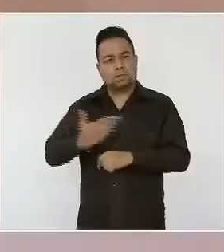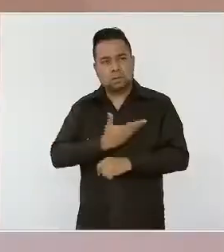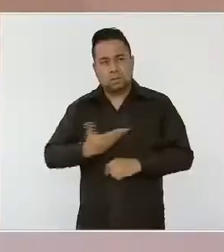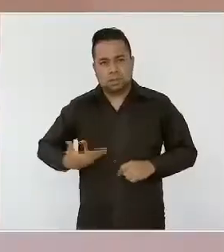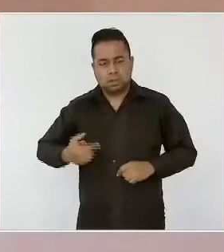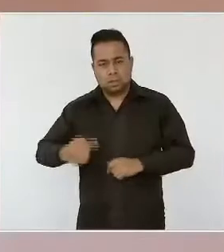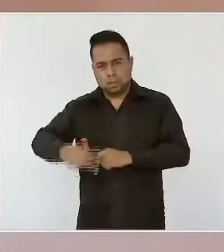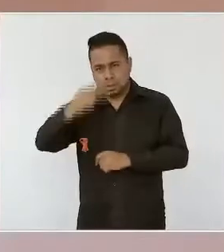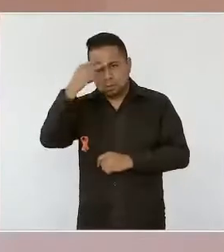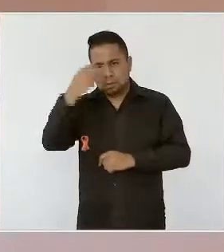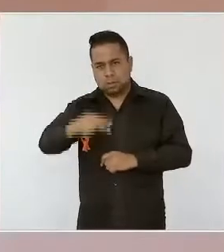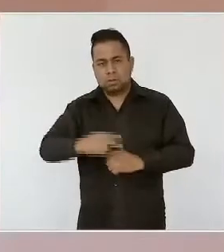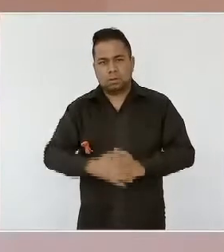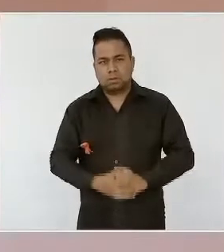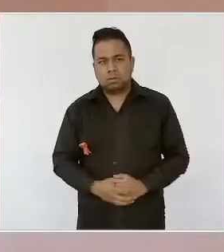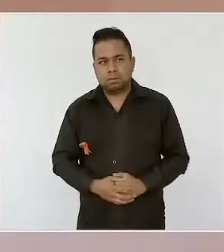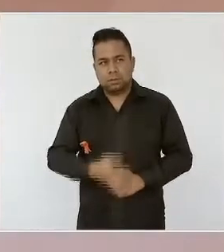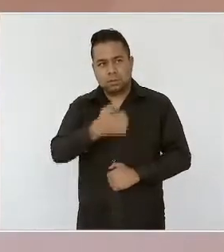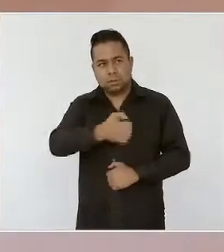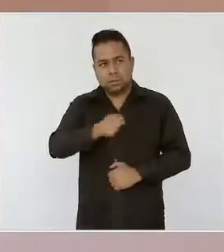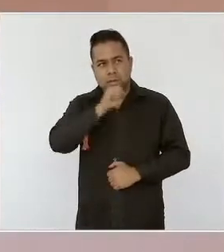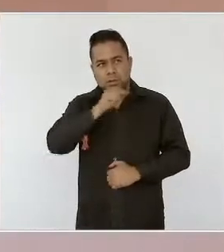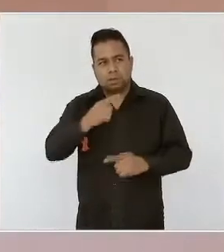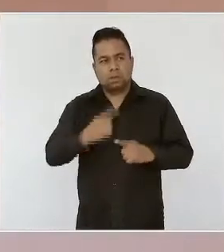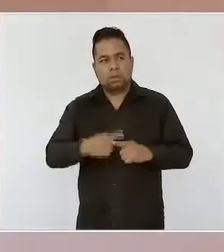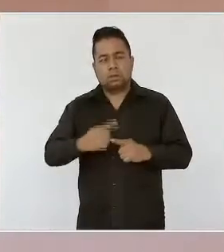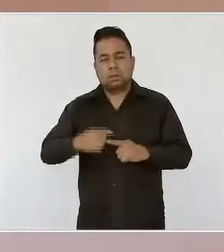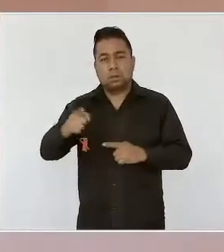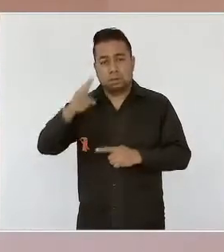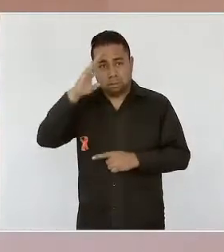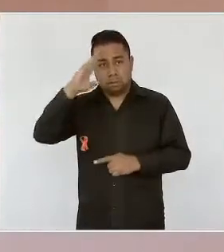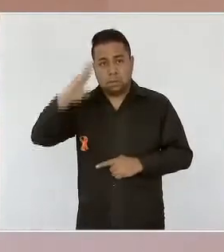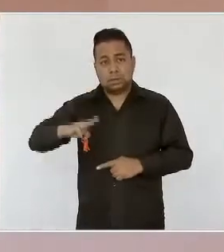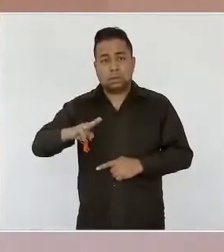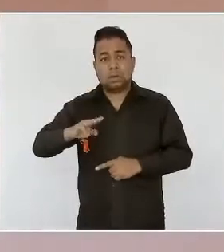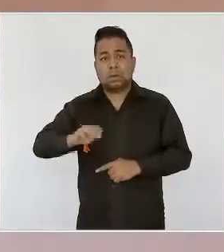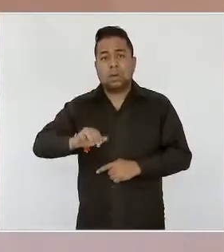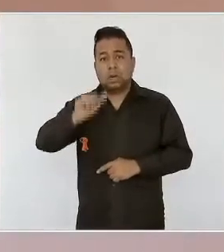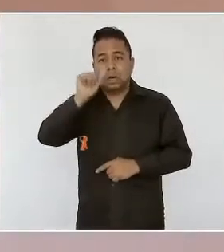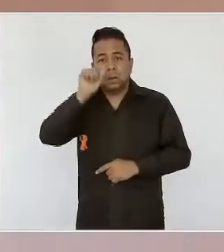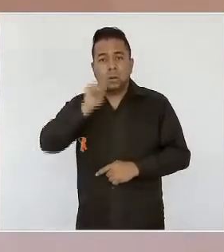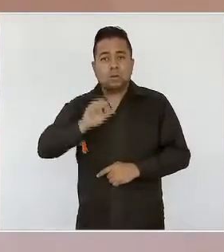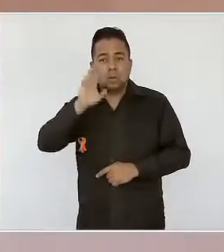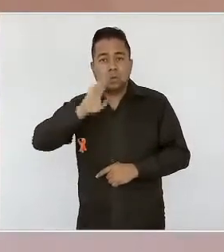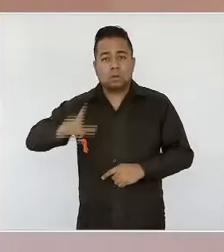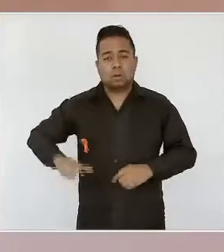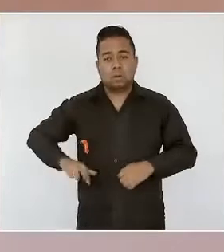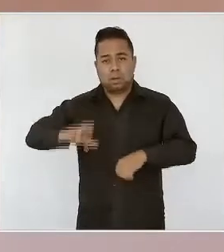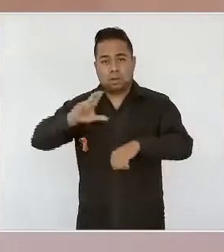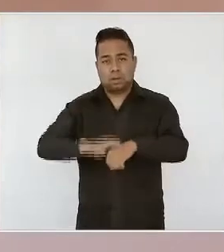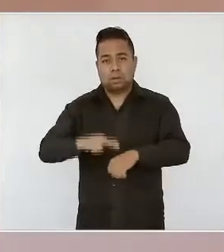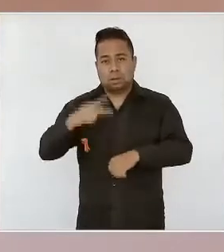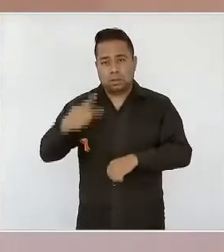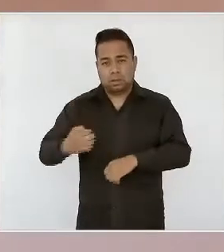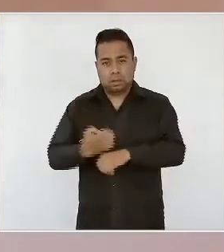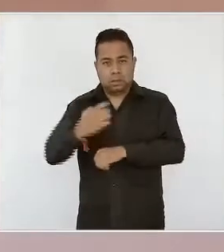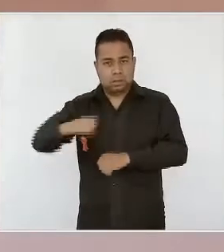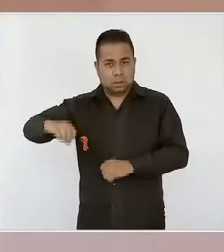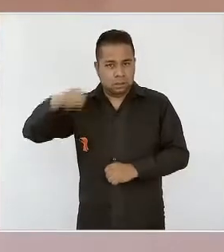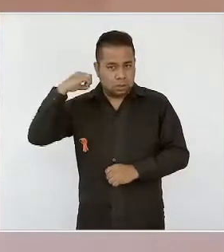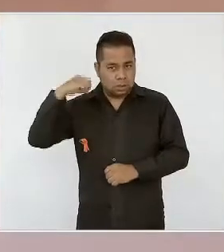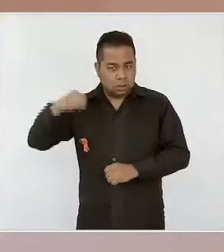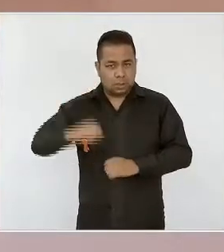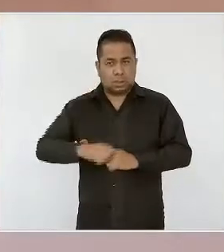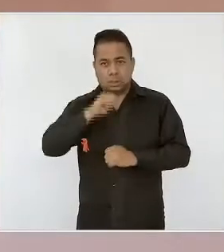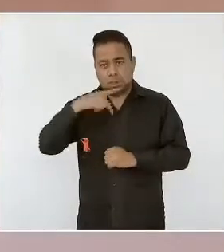presidente. Saludo también al maestro Alejandro Ismael Murat Hinojosa, gobernador constitucional del estado de